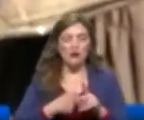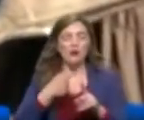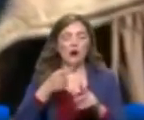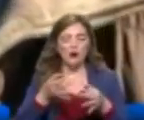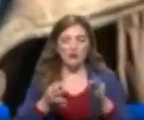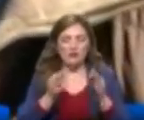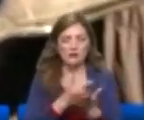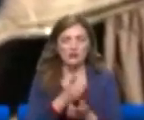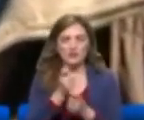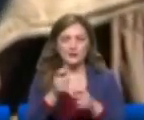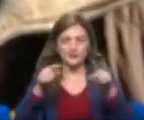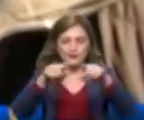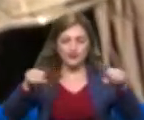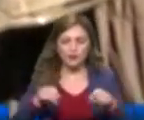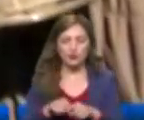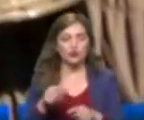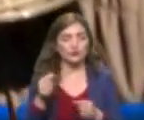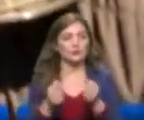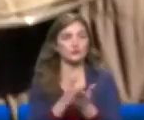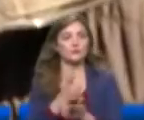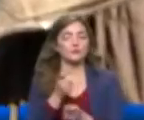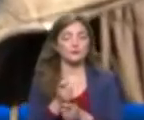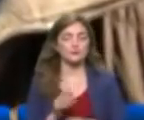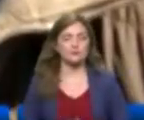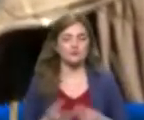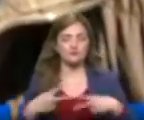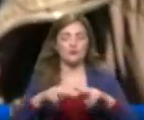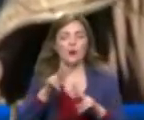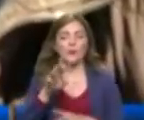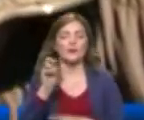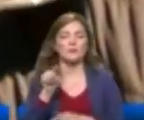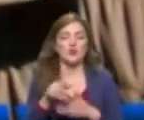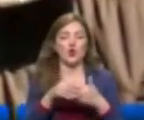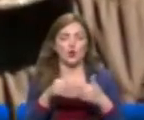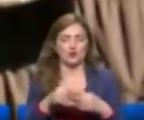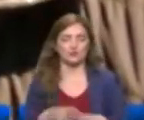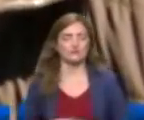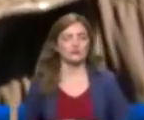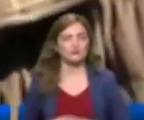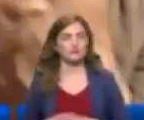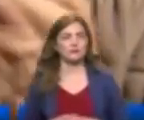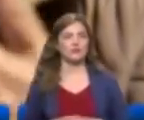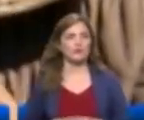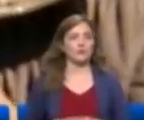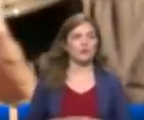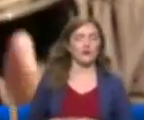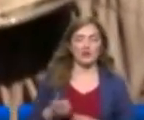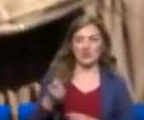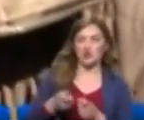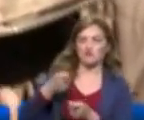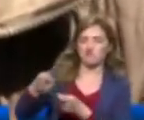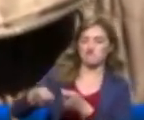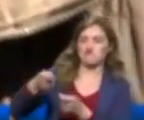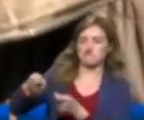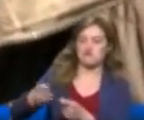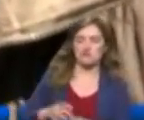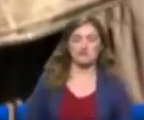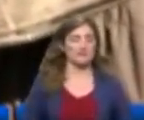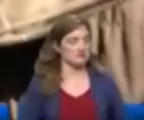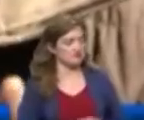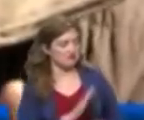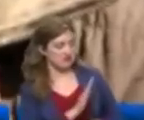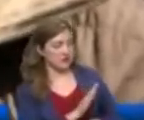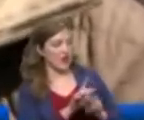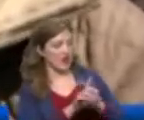en, en los patios Facilito, por el valor de $20,000. Entregué el dinero y los señores del patio me dijeron que